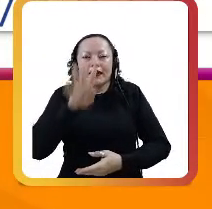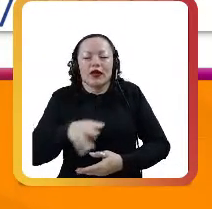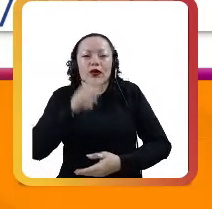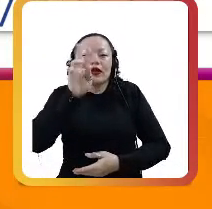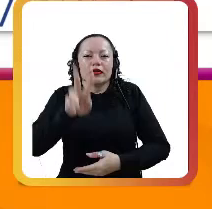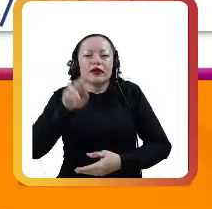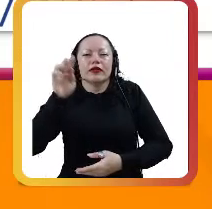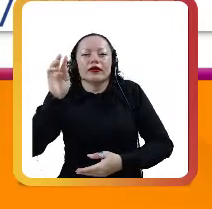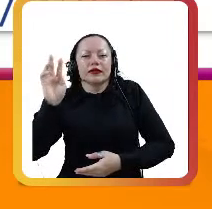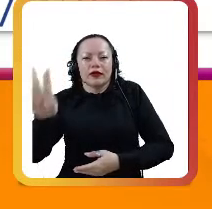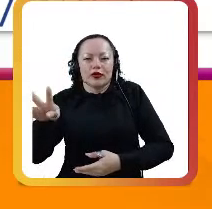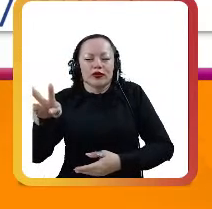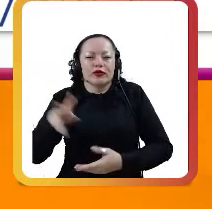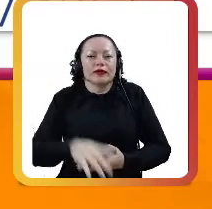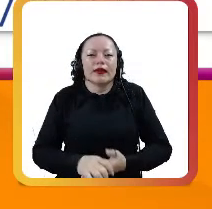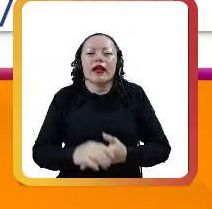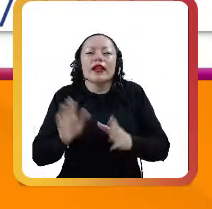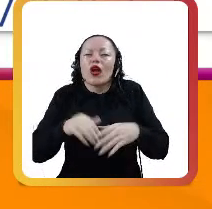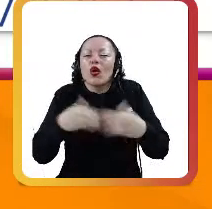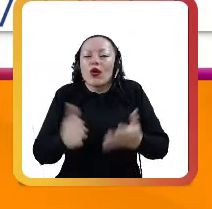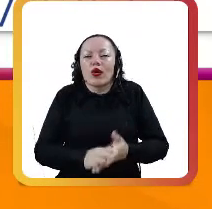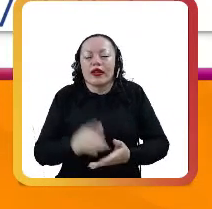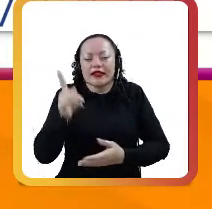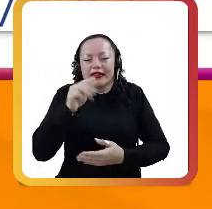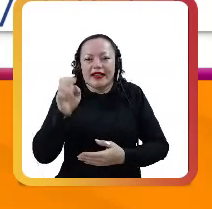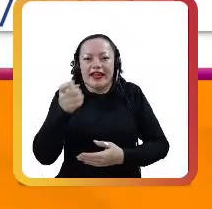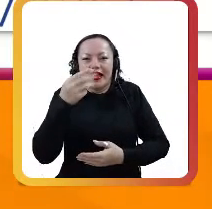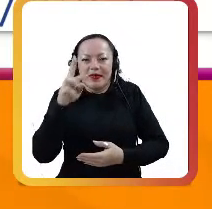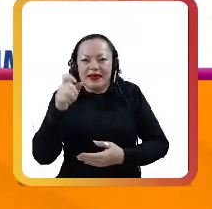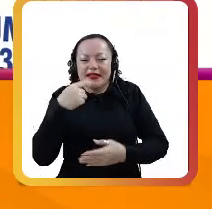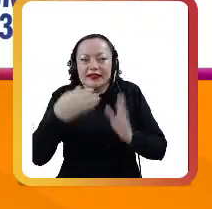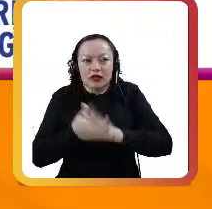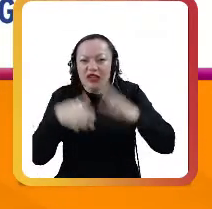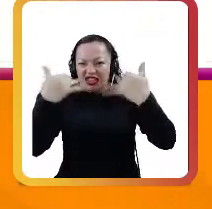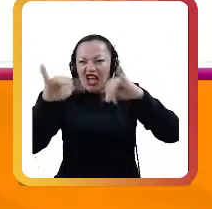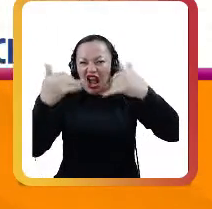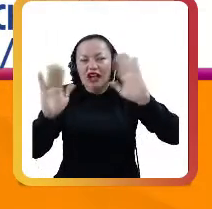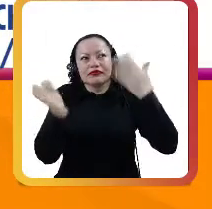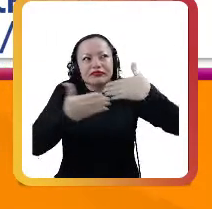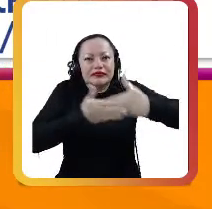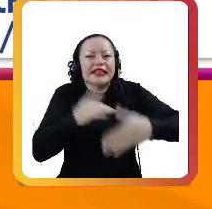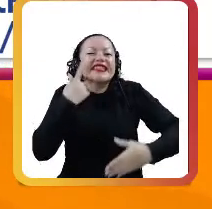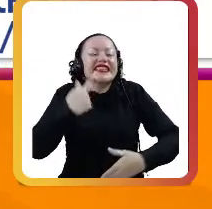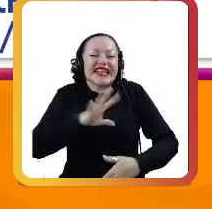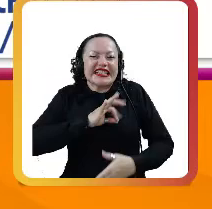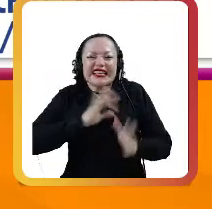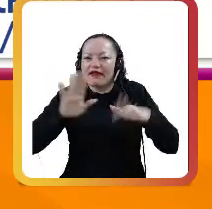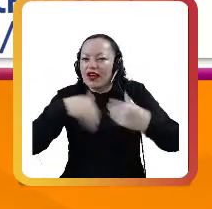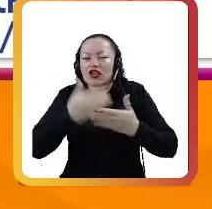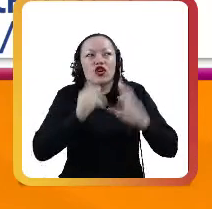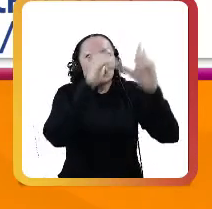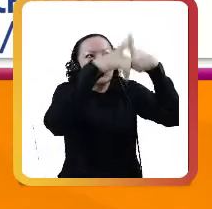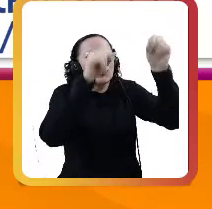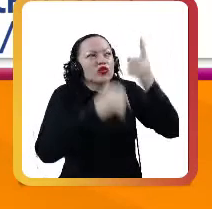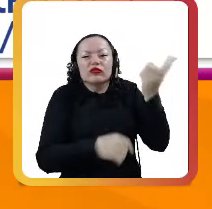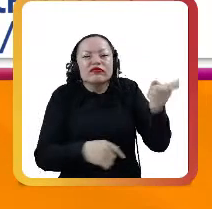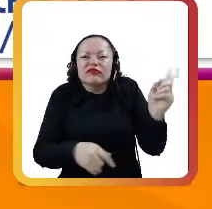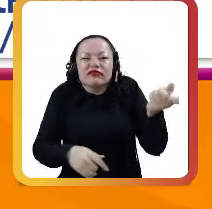24-22, 2-4-2-2 de la serie Géminis. Y cerramos el día sábado con el Astro Luna,